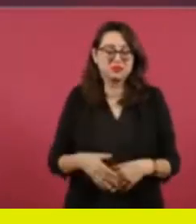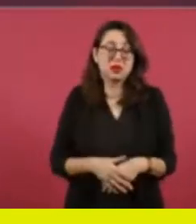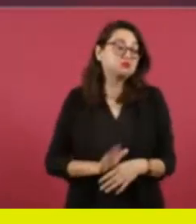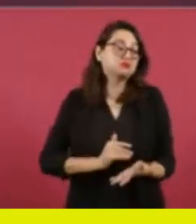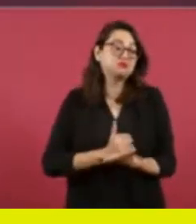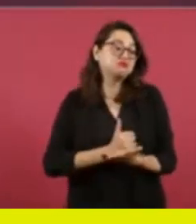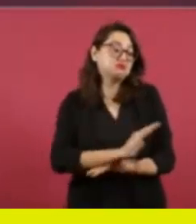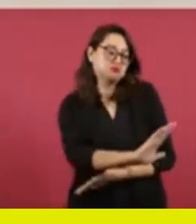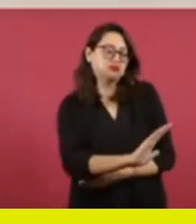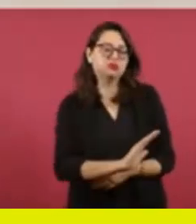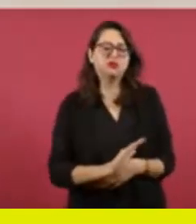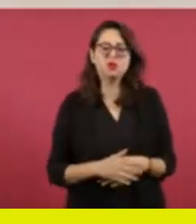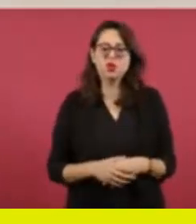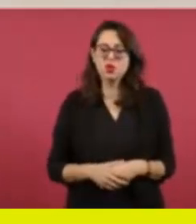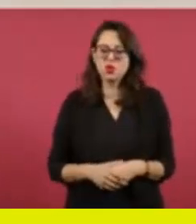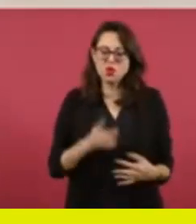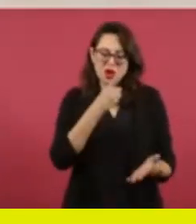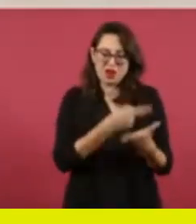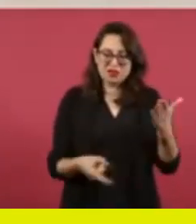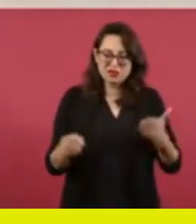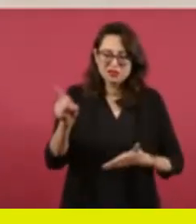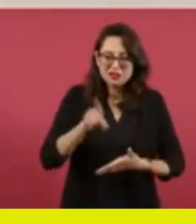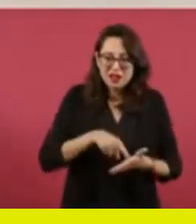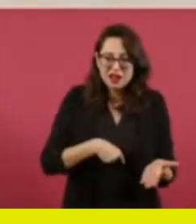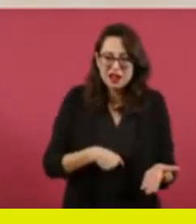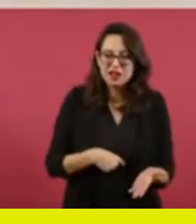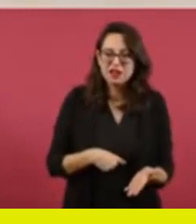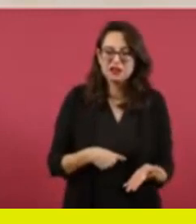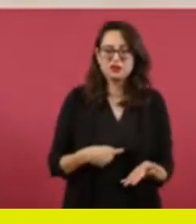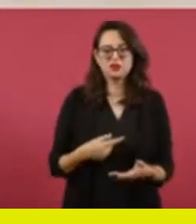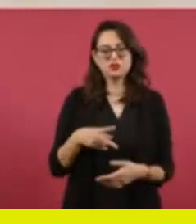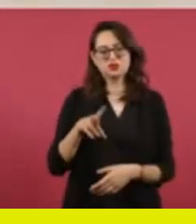negarles, ¿no? Imagínense cancelando